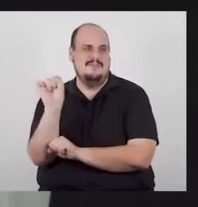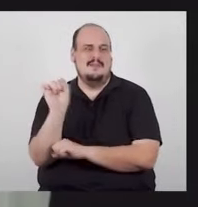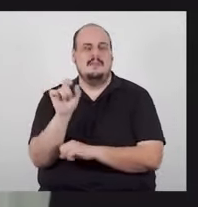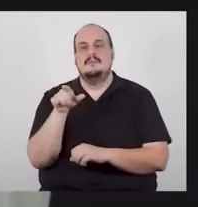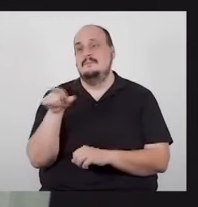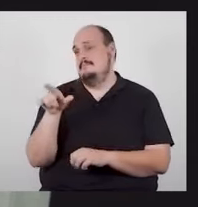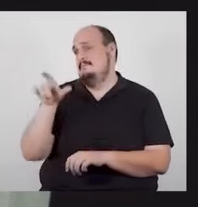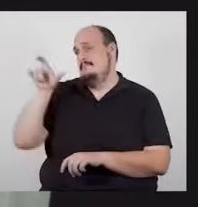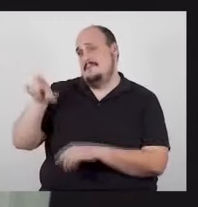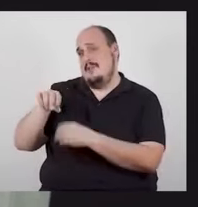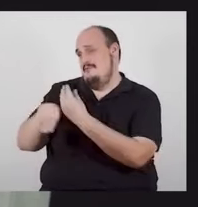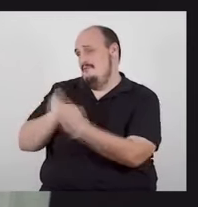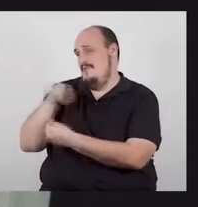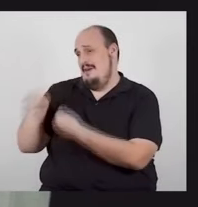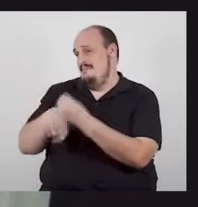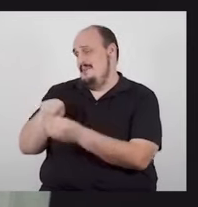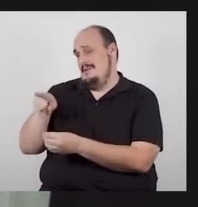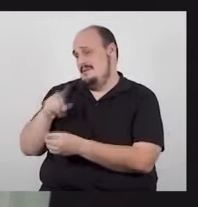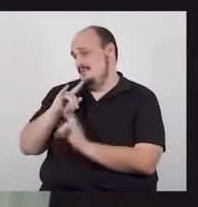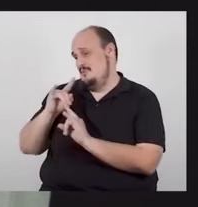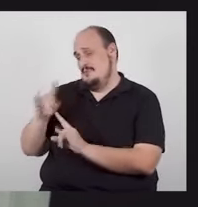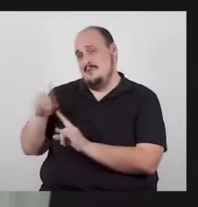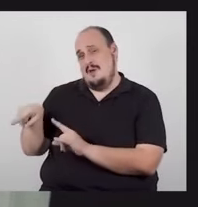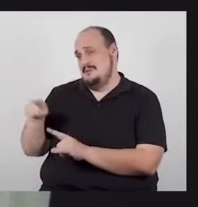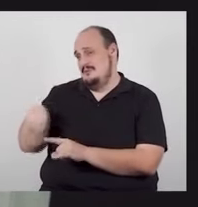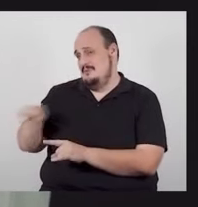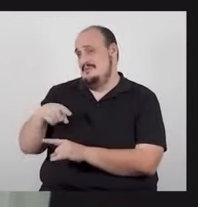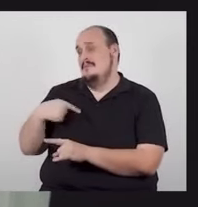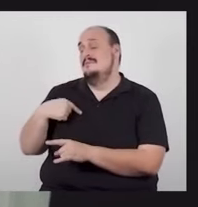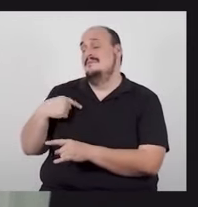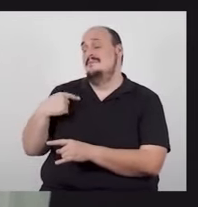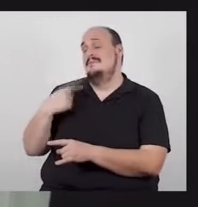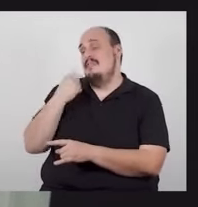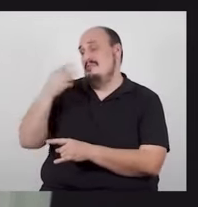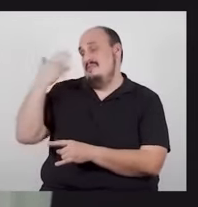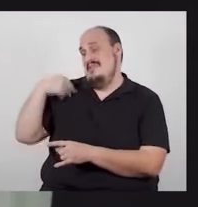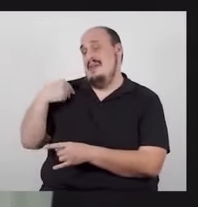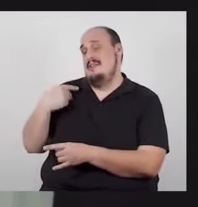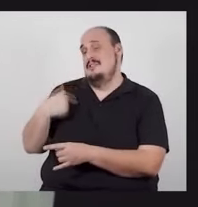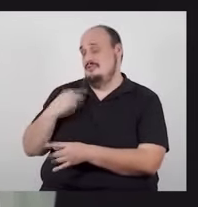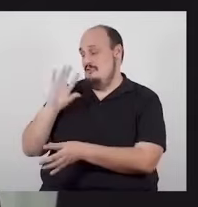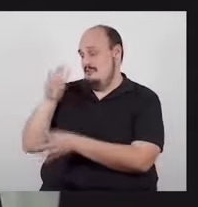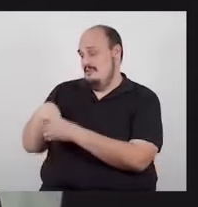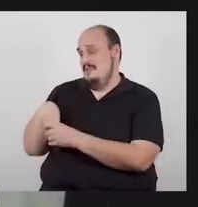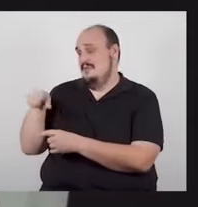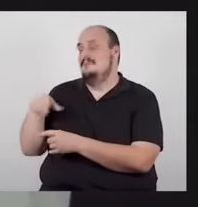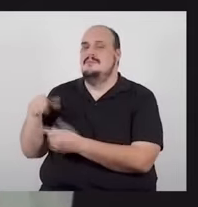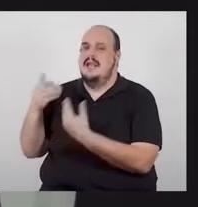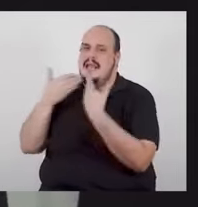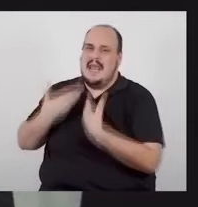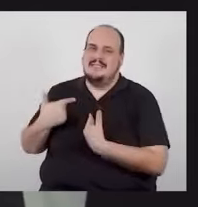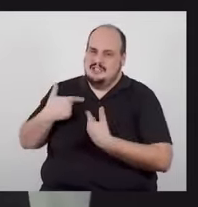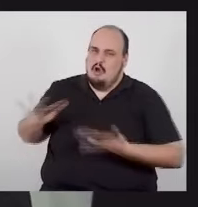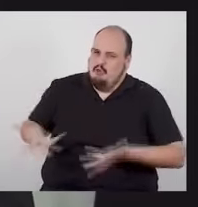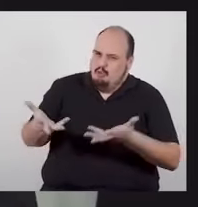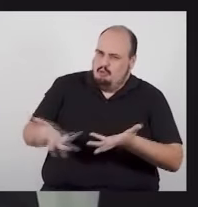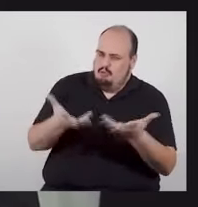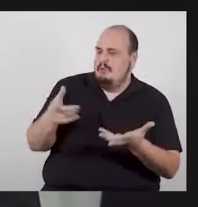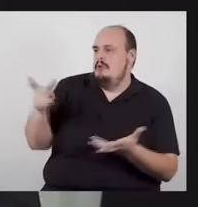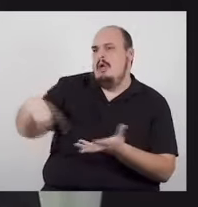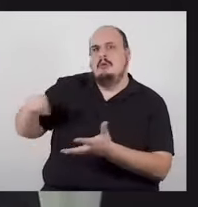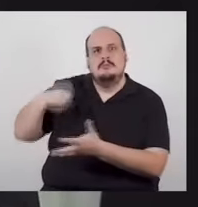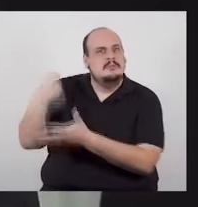familiares. Yo siempre se los digo, estuve con los familiares el otro día, si bien me agradecieron por darle impulso, son los